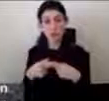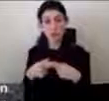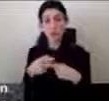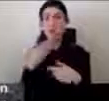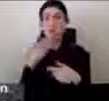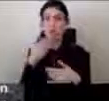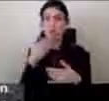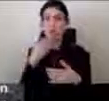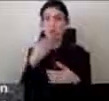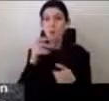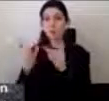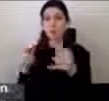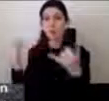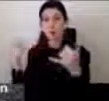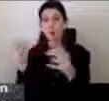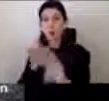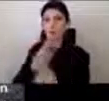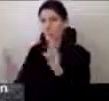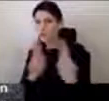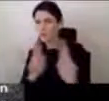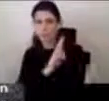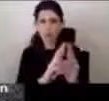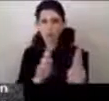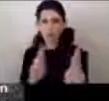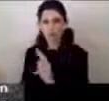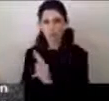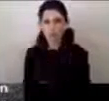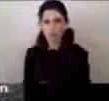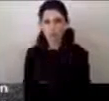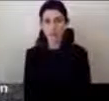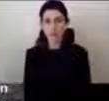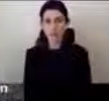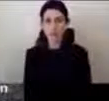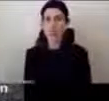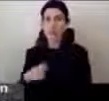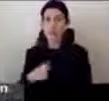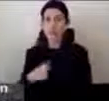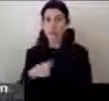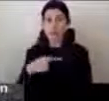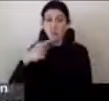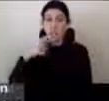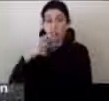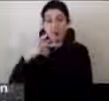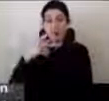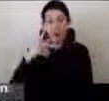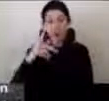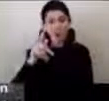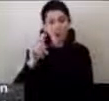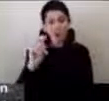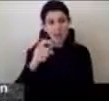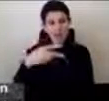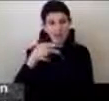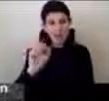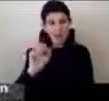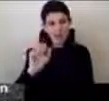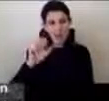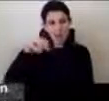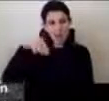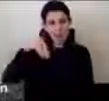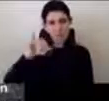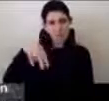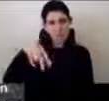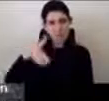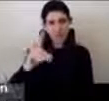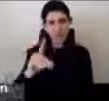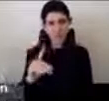los jugadores. Dentro de este género yo recomiendo The Mind, que es un juego desde los 8 años y con un